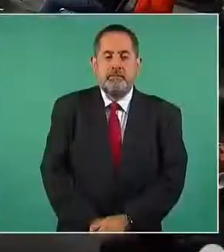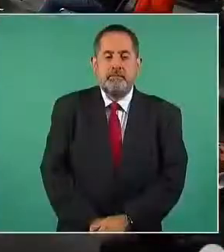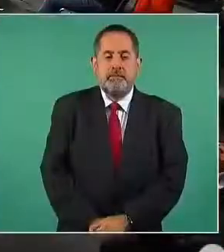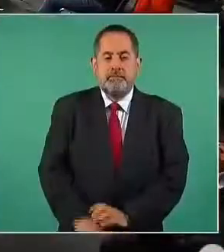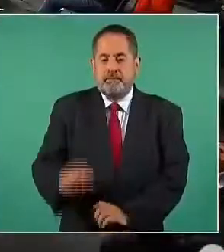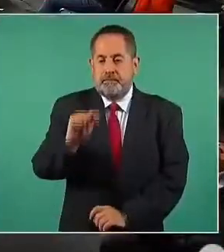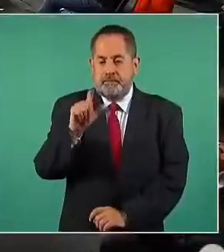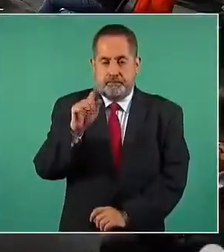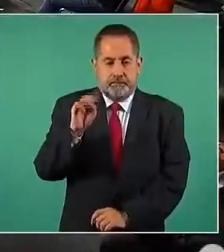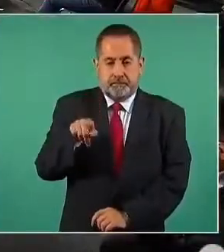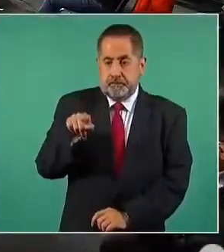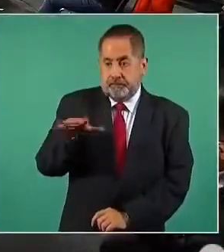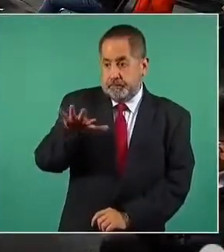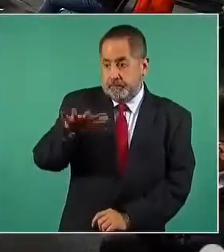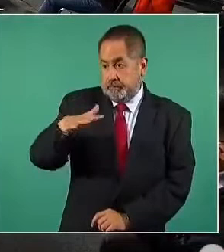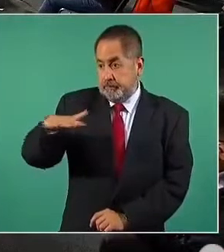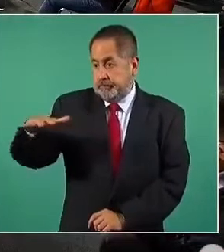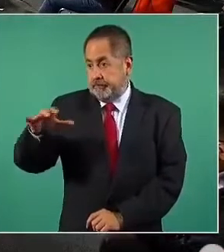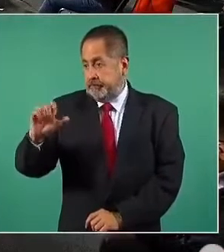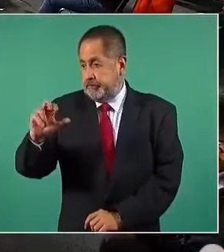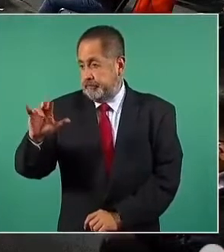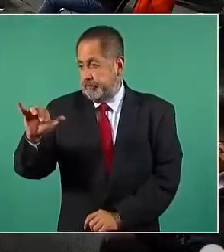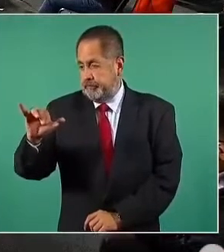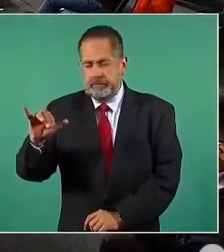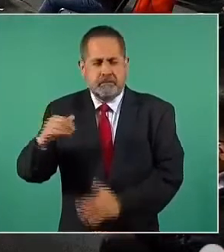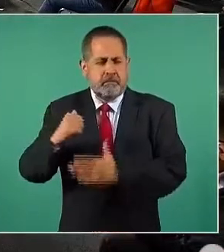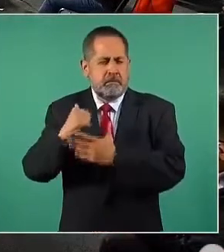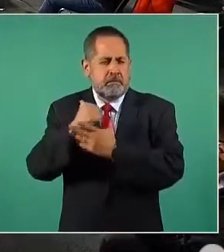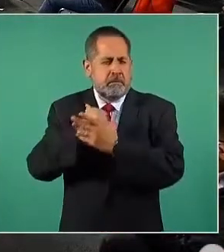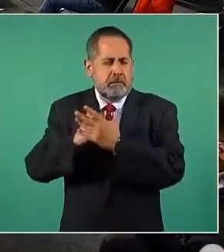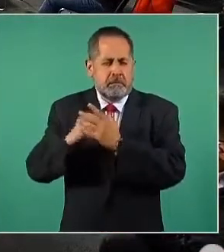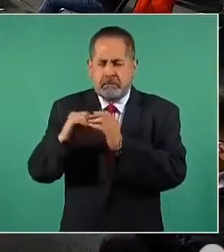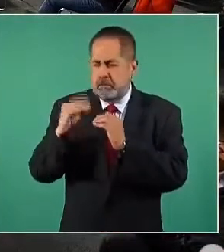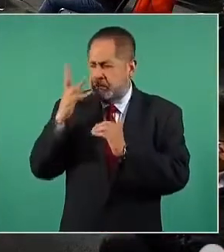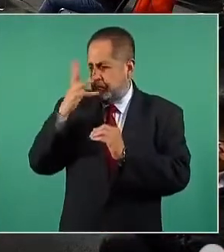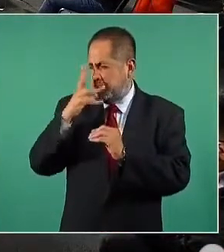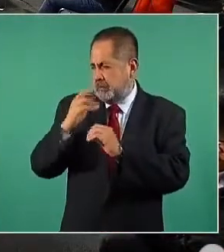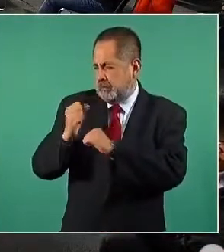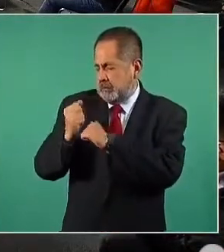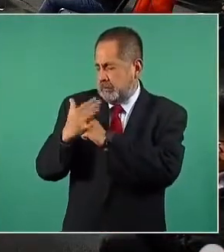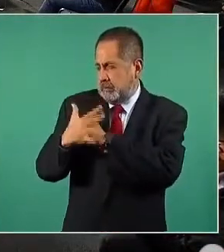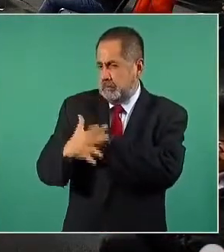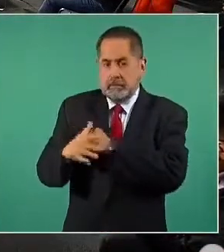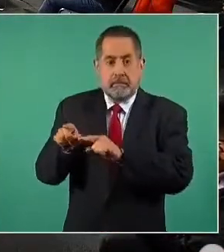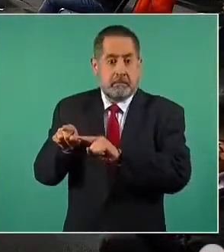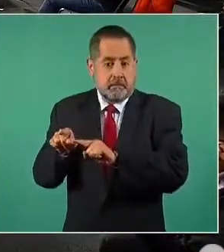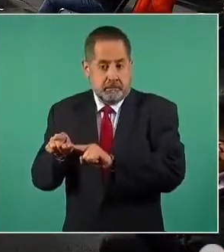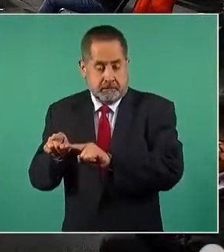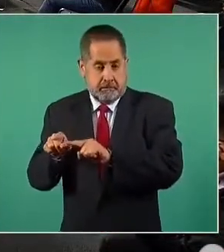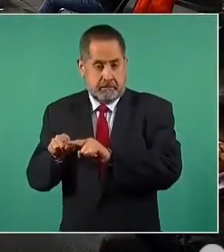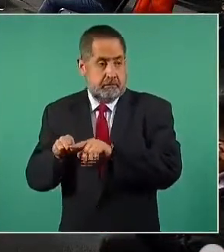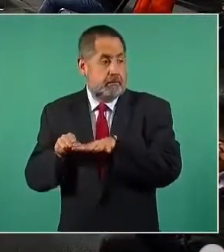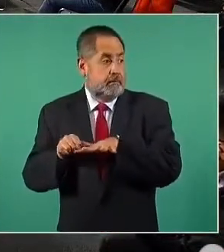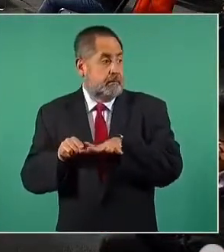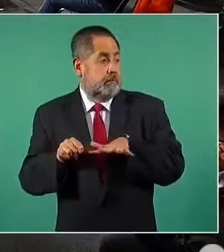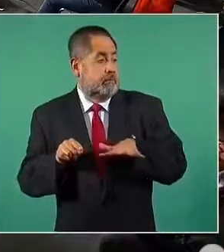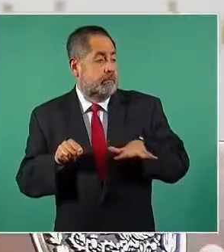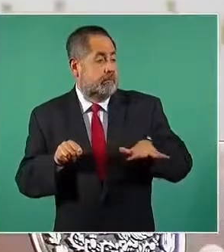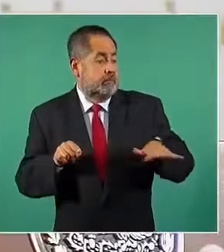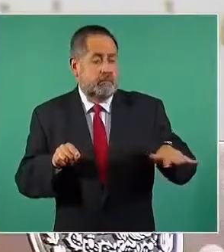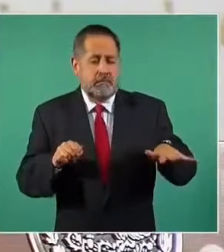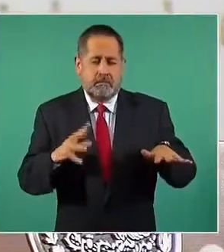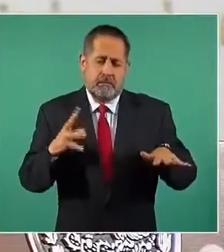Caribe con su azul turquesa y esas bellísimas